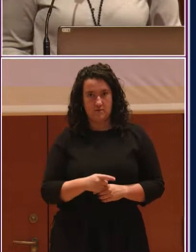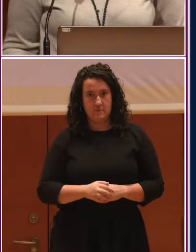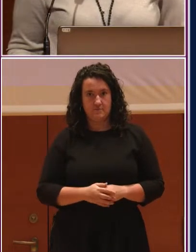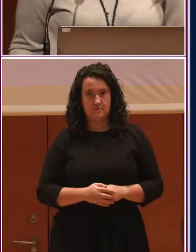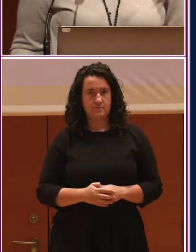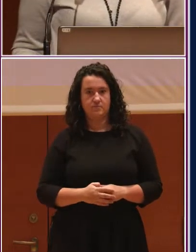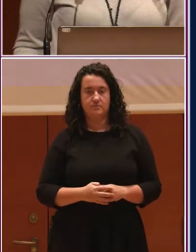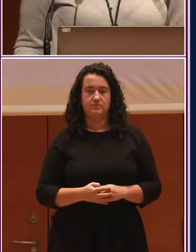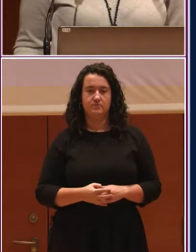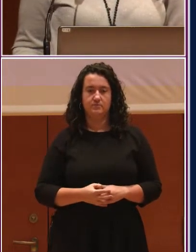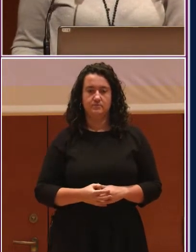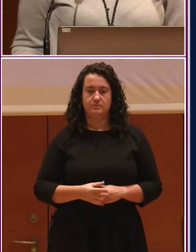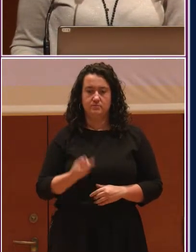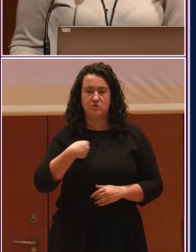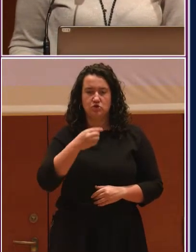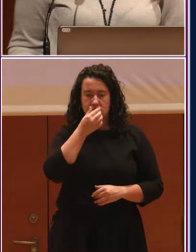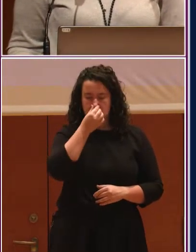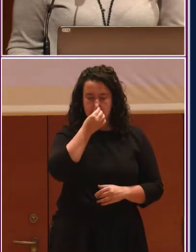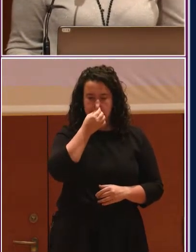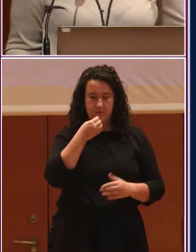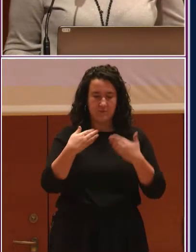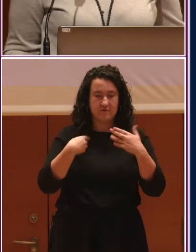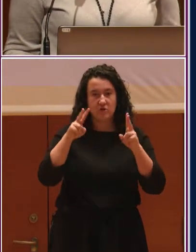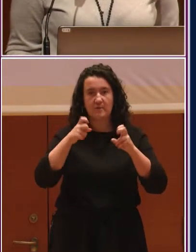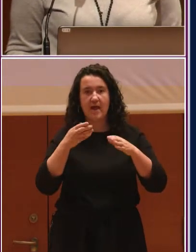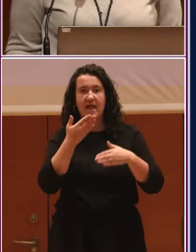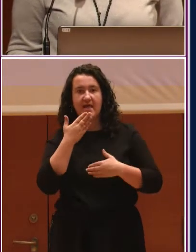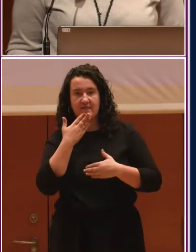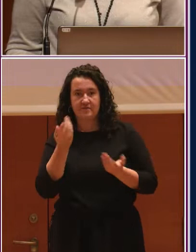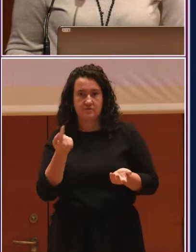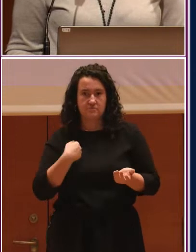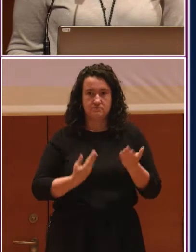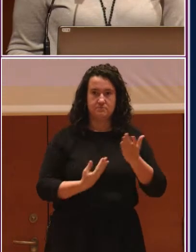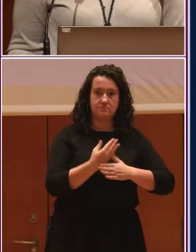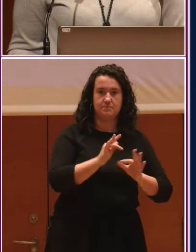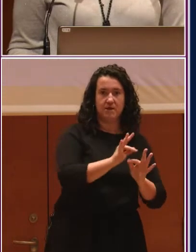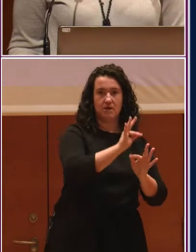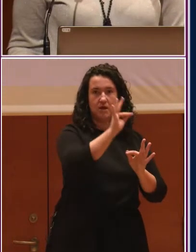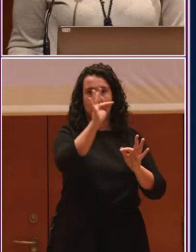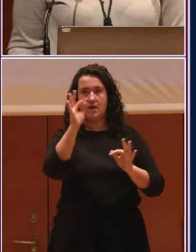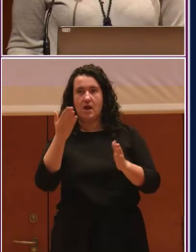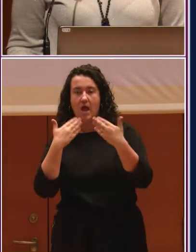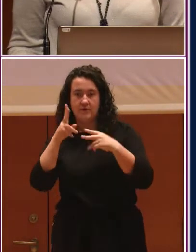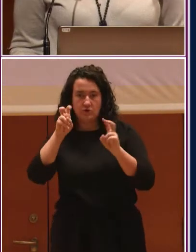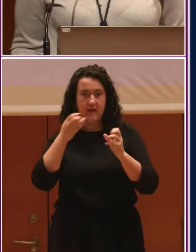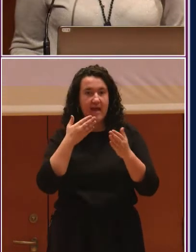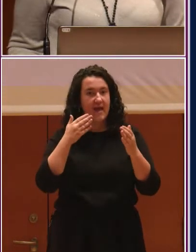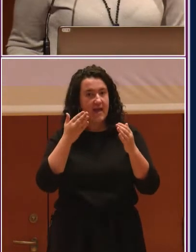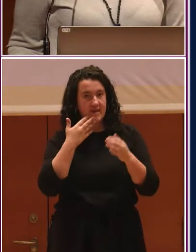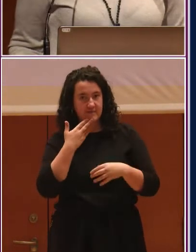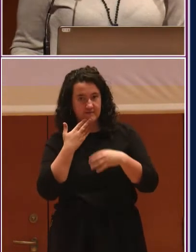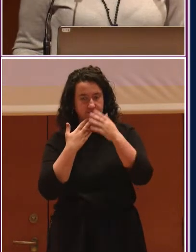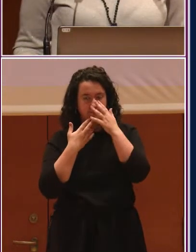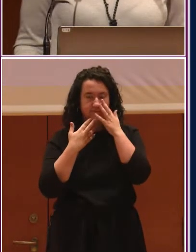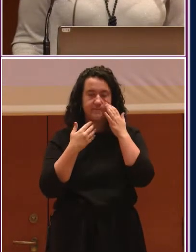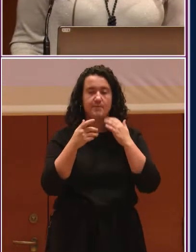profesional y nos dicen que quieren ayudar a otras personas y esto también es muy importante para nosotras también hemos hablado